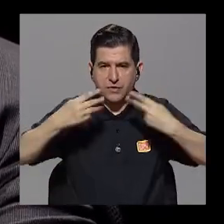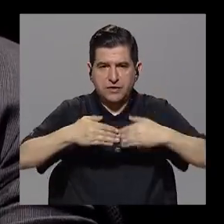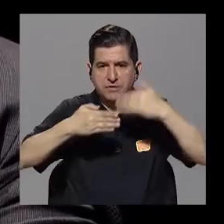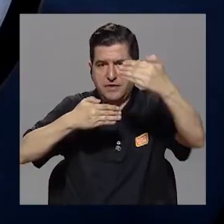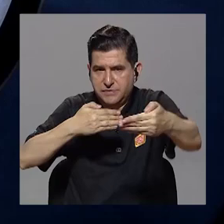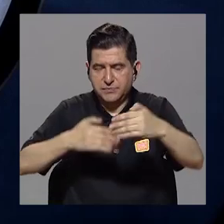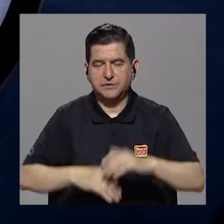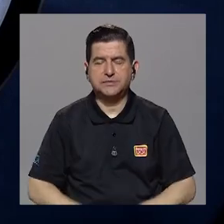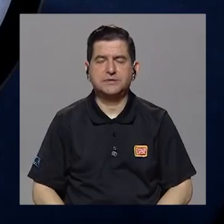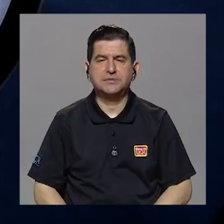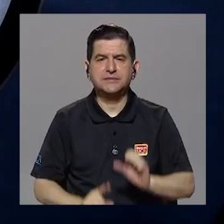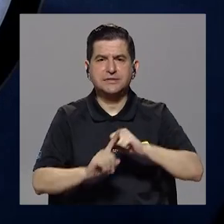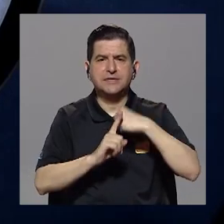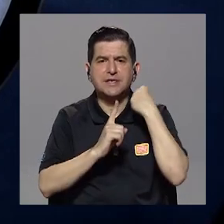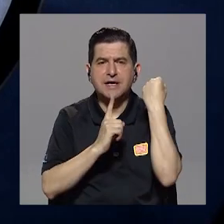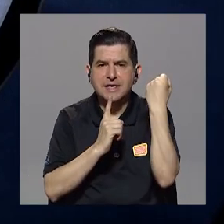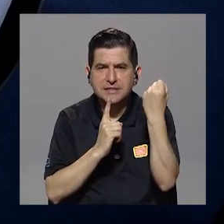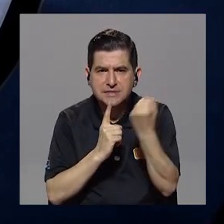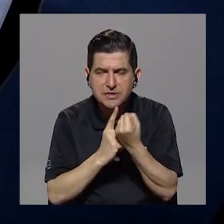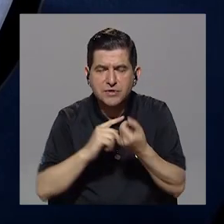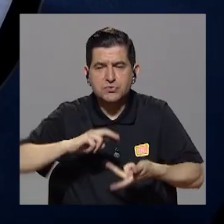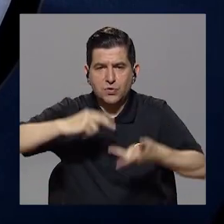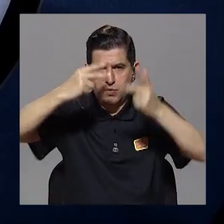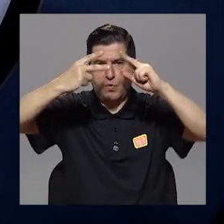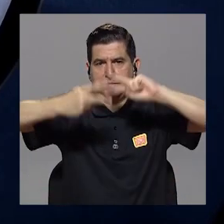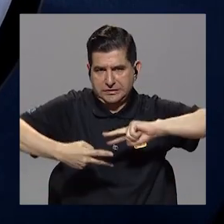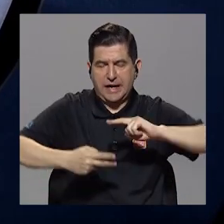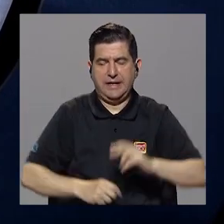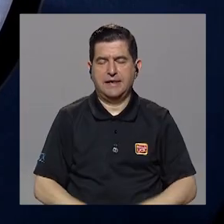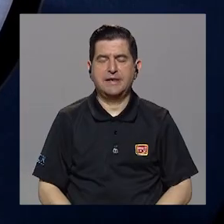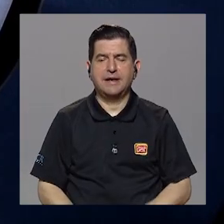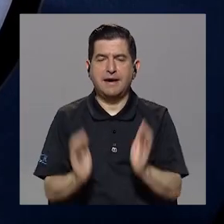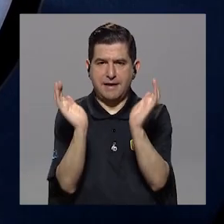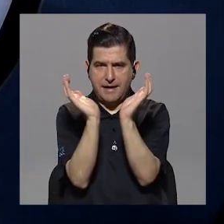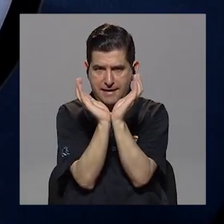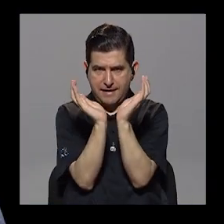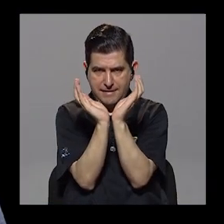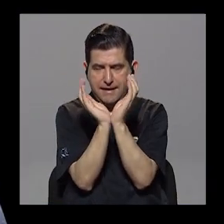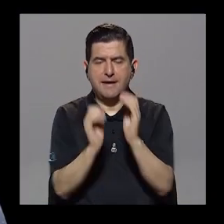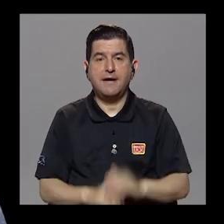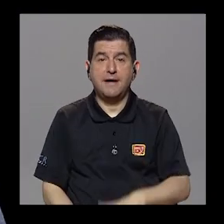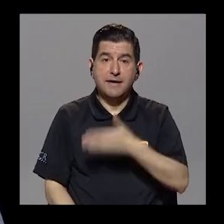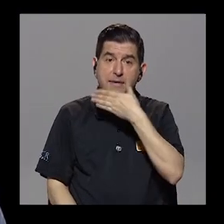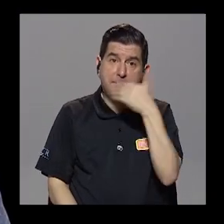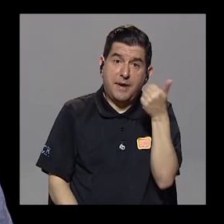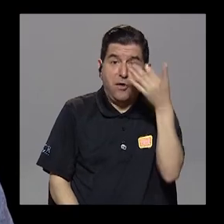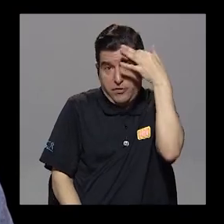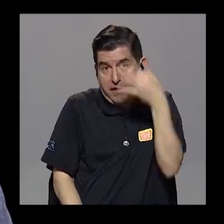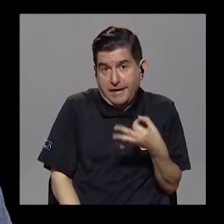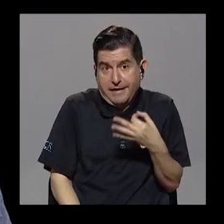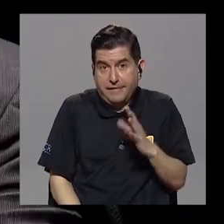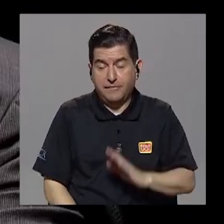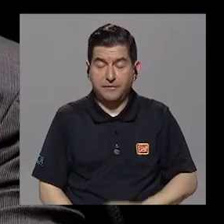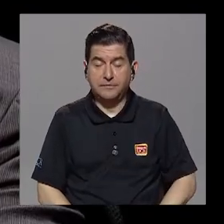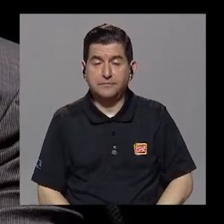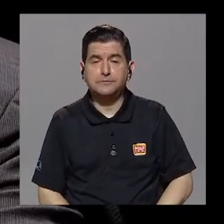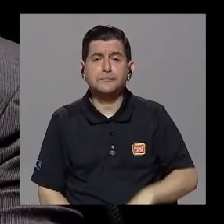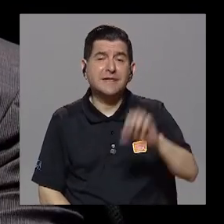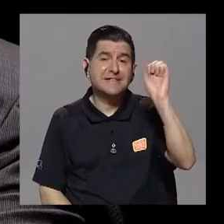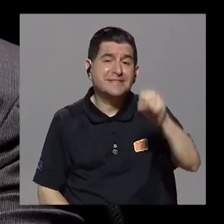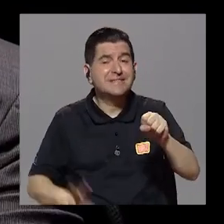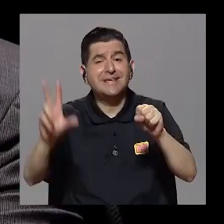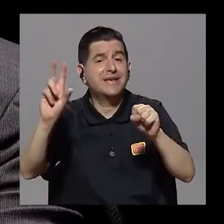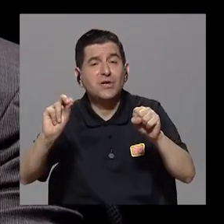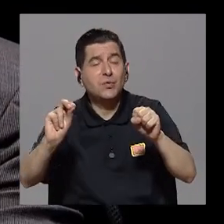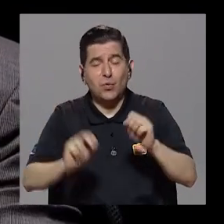vida. ¿Y qué se supone que en condicionamiento o en contraposición con la caja es mejor? Sí